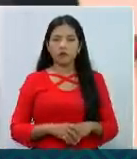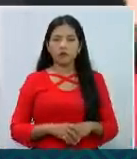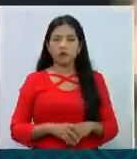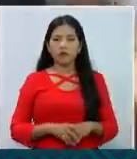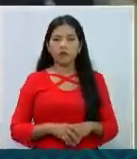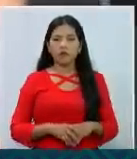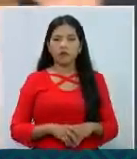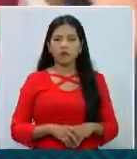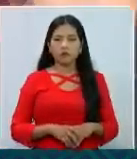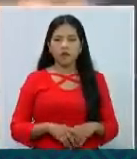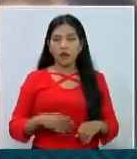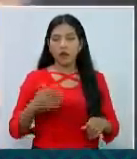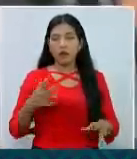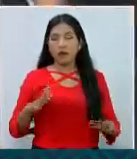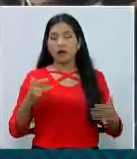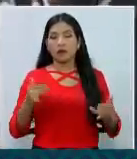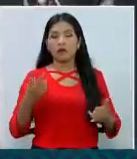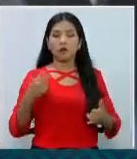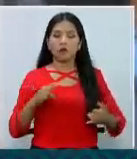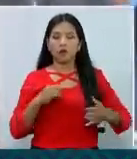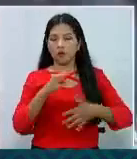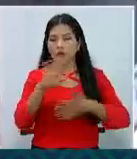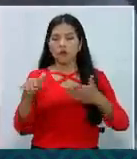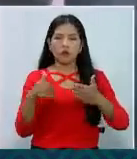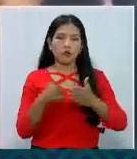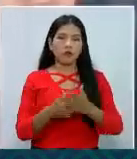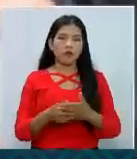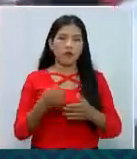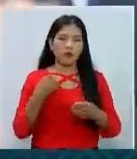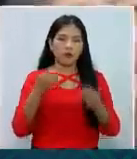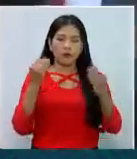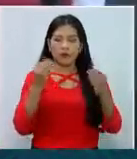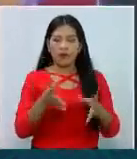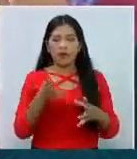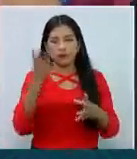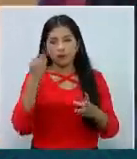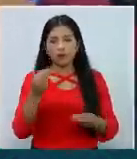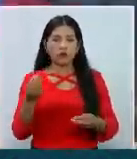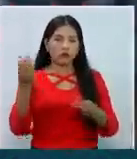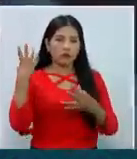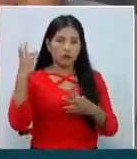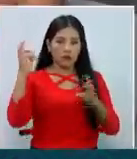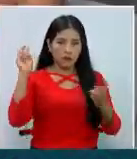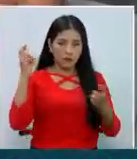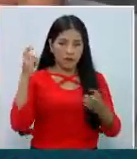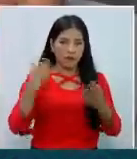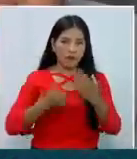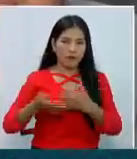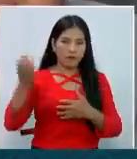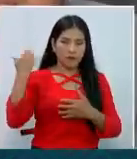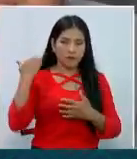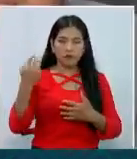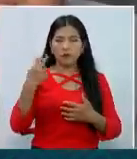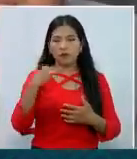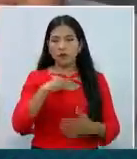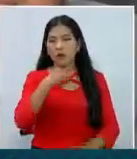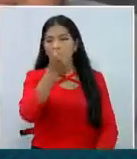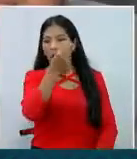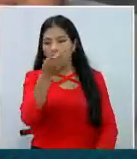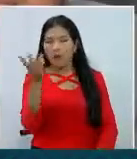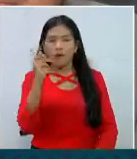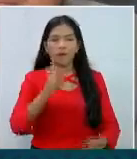Bolivia. Todo podemos dejar atrás. Ningún ciudadano también estamos salvo de cometer